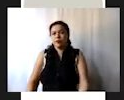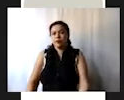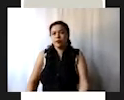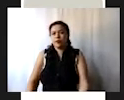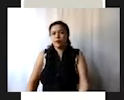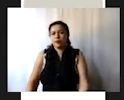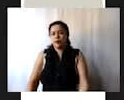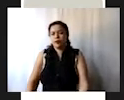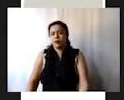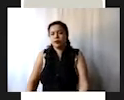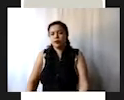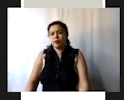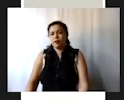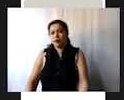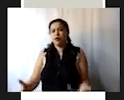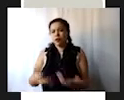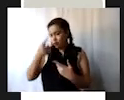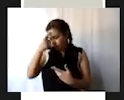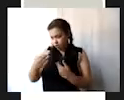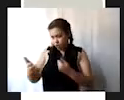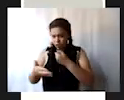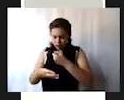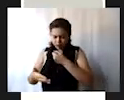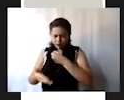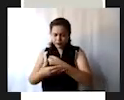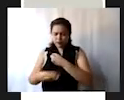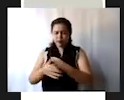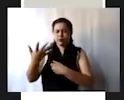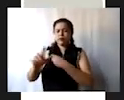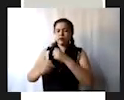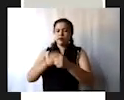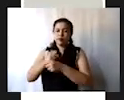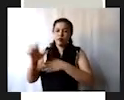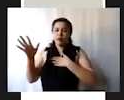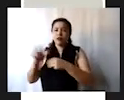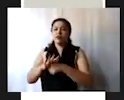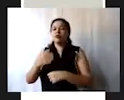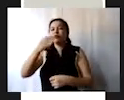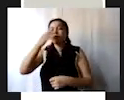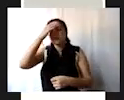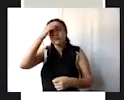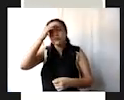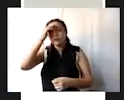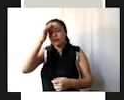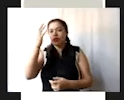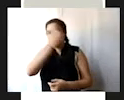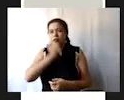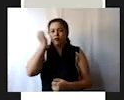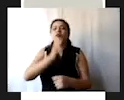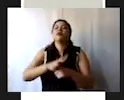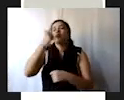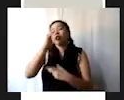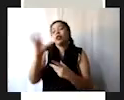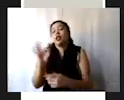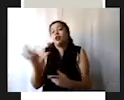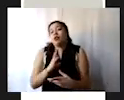con esta promesa que tenemos en la próxima década. Y pues a través de qué mecanismos se evalúa, a lo mejor ya cuento con un sistema